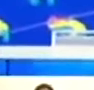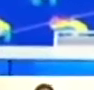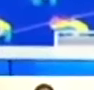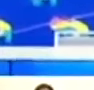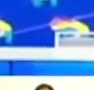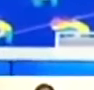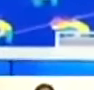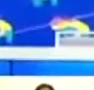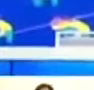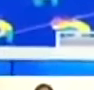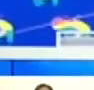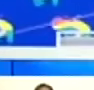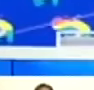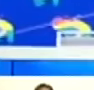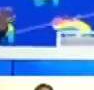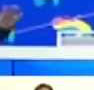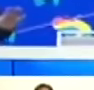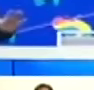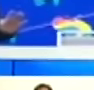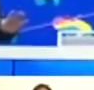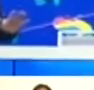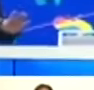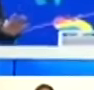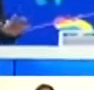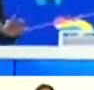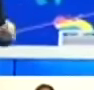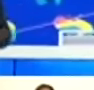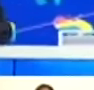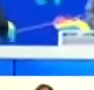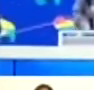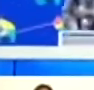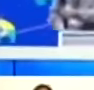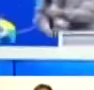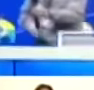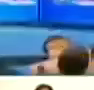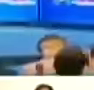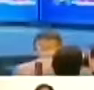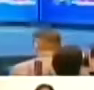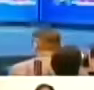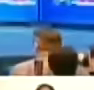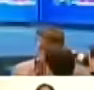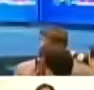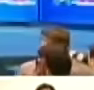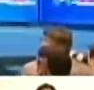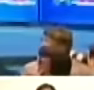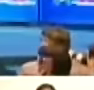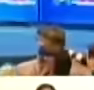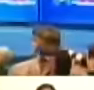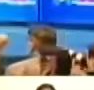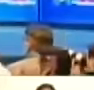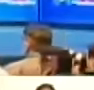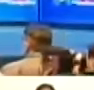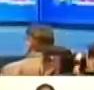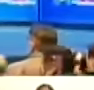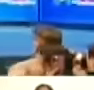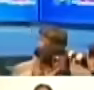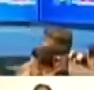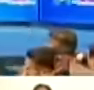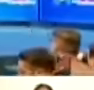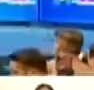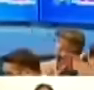de todo el territorio nacional. El sol de Venezuela nace en el Esequibo. Vamos a